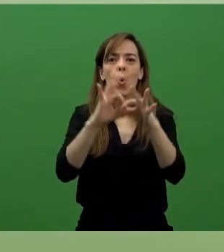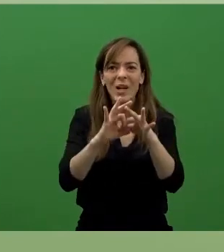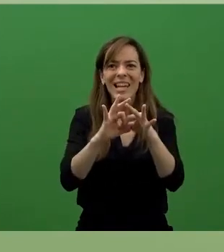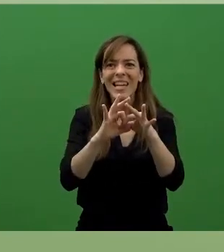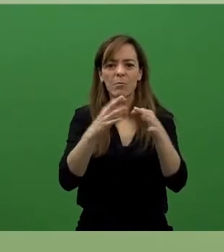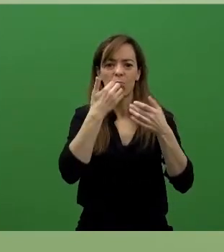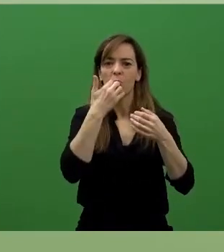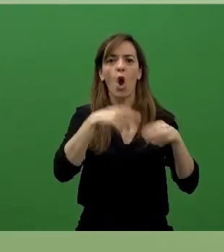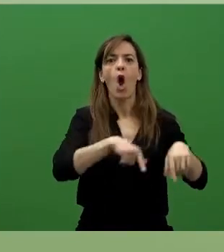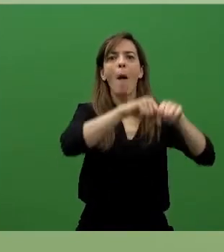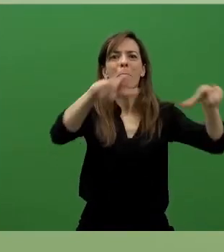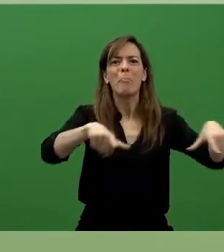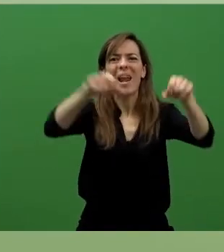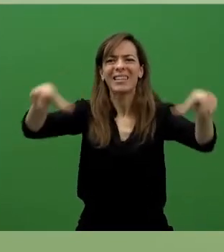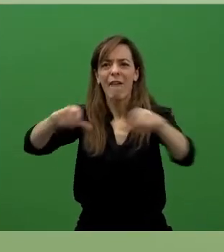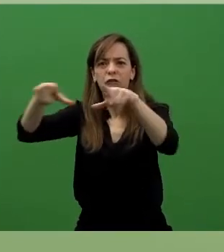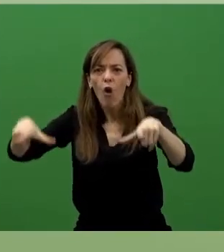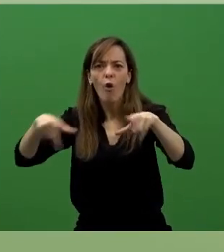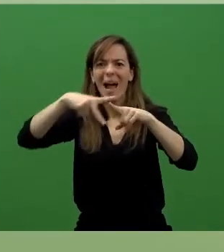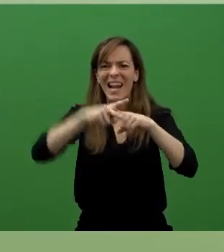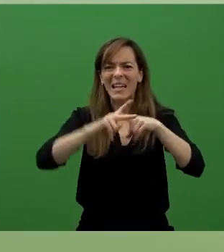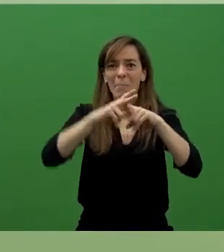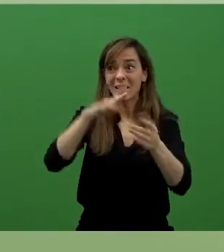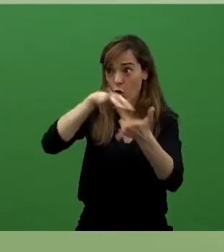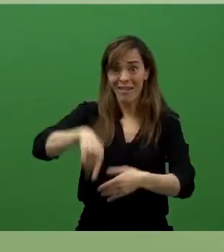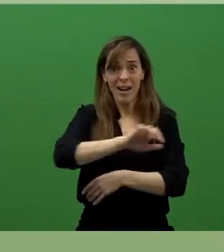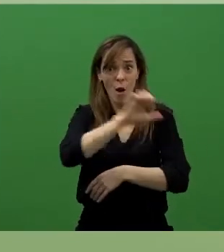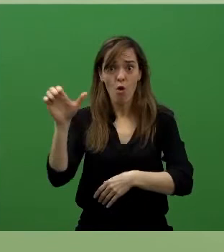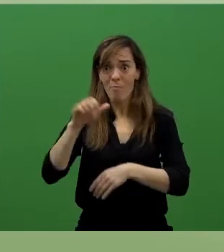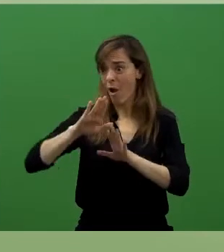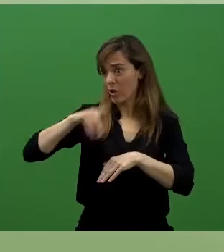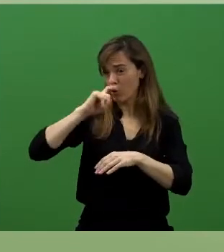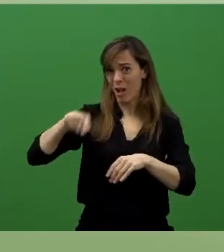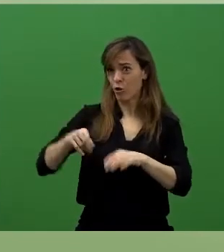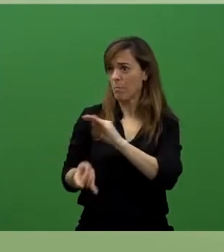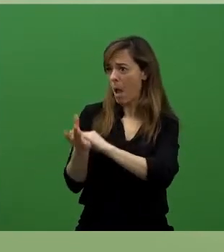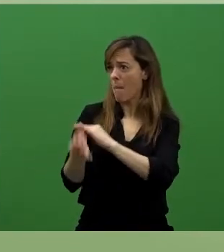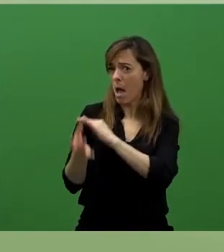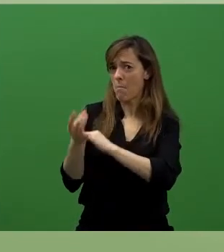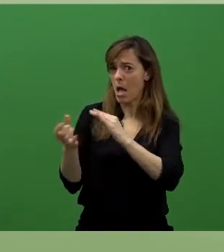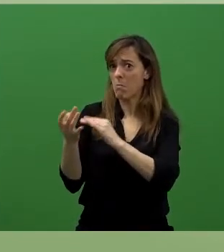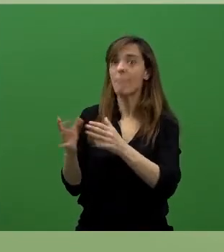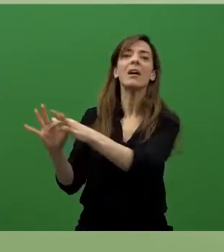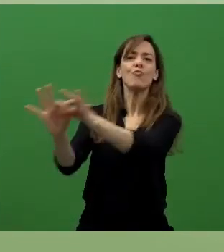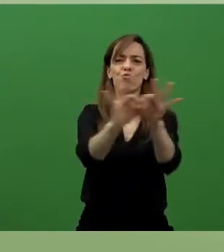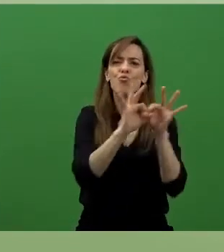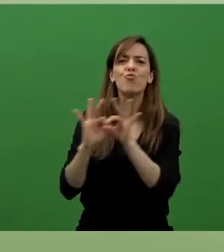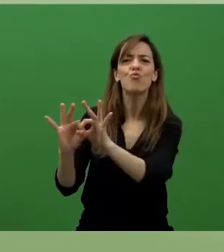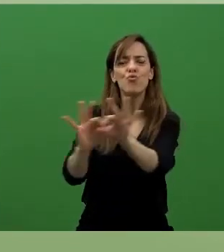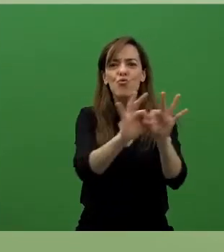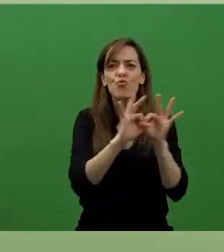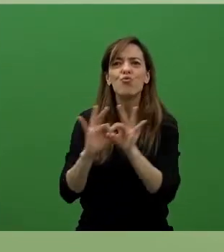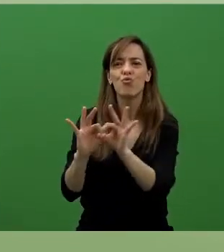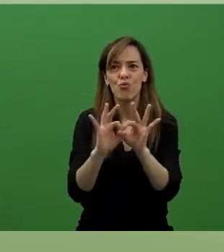de plataformas y de herramientas que se han ido desarrollando en Europa en los últimos años y que pues ahora mismo están